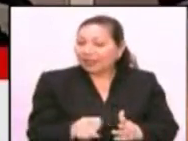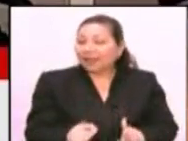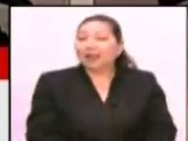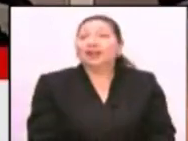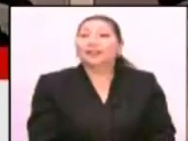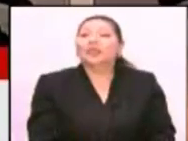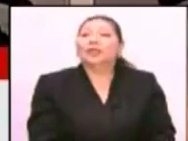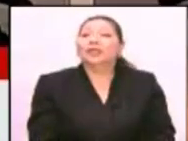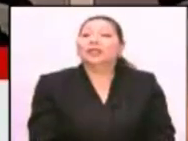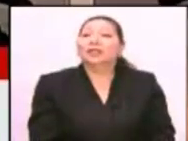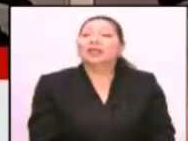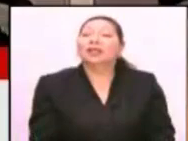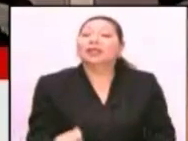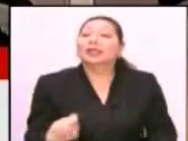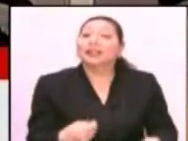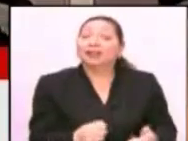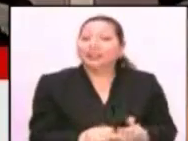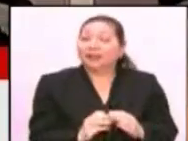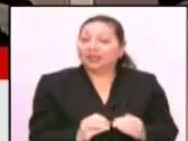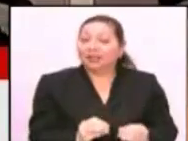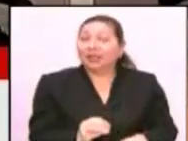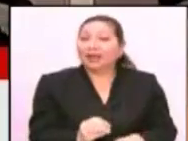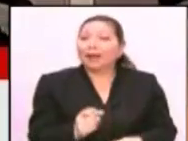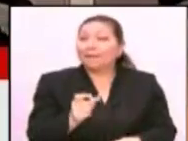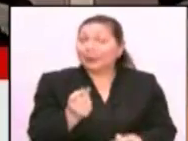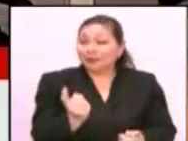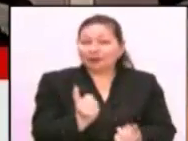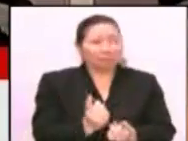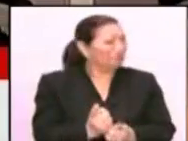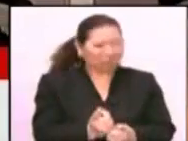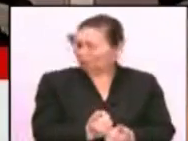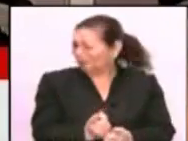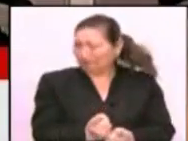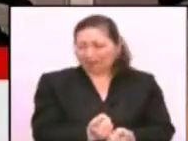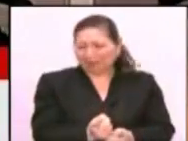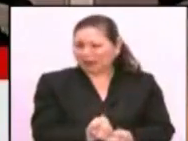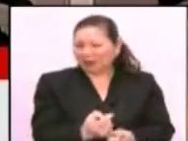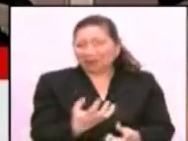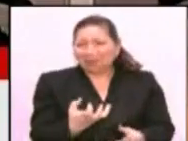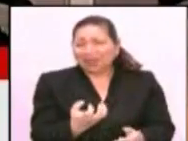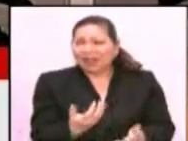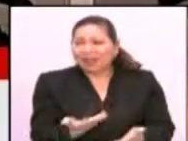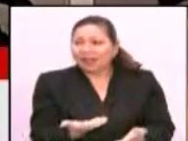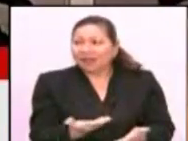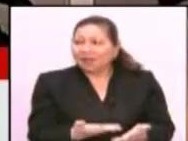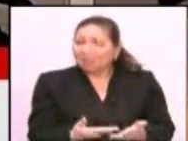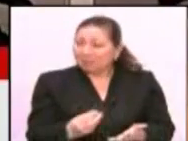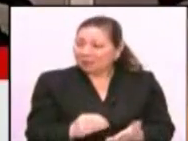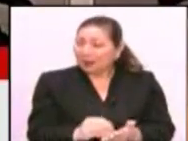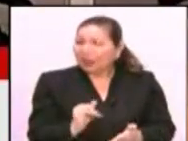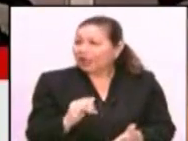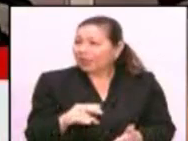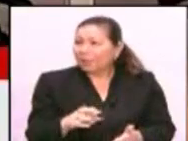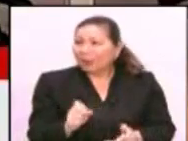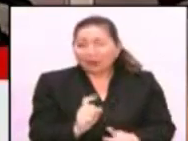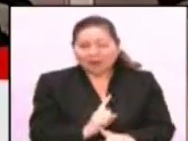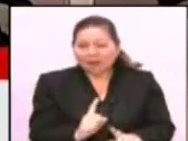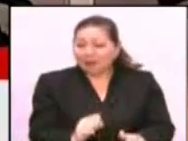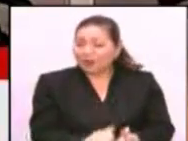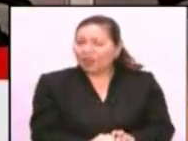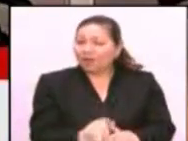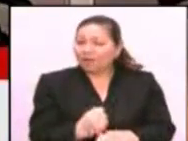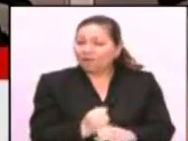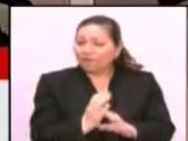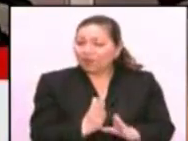¿no es cierto? ¿Cuál es la retribución que le va a dar al interno? No porque el INPE quiera un ingreso para el INPE, sino de cara